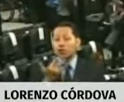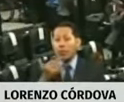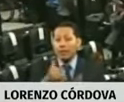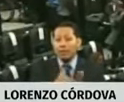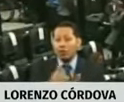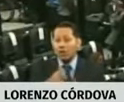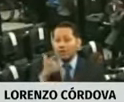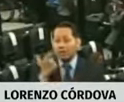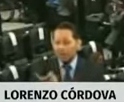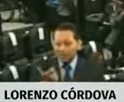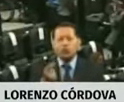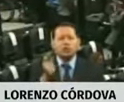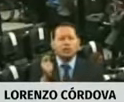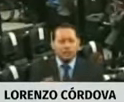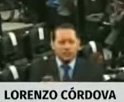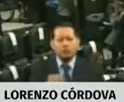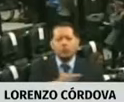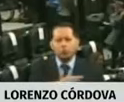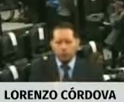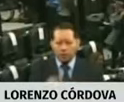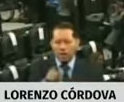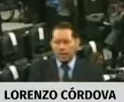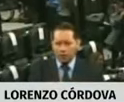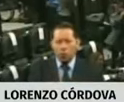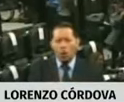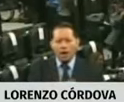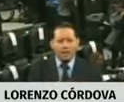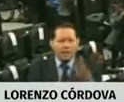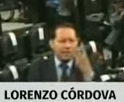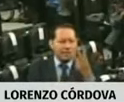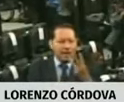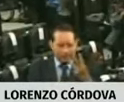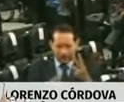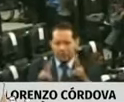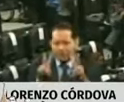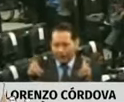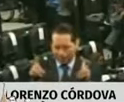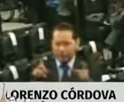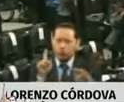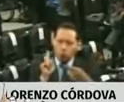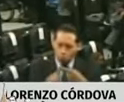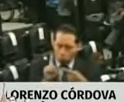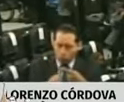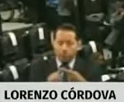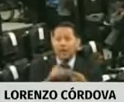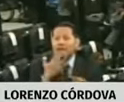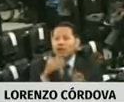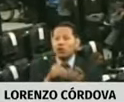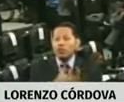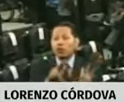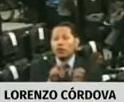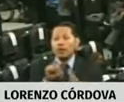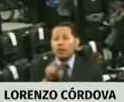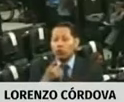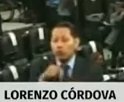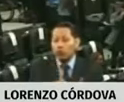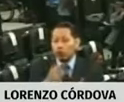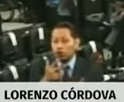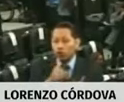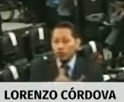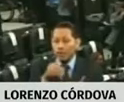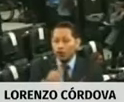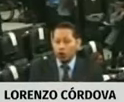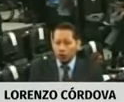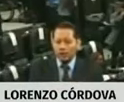de pesos, una cifra que se compone de tres grandes rubros. Primero, 5.821.8 millones